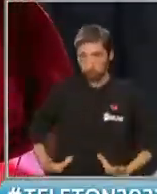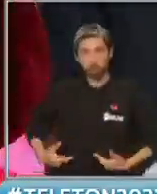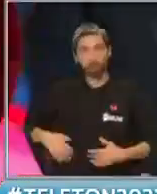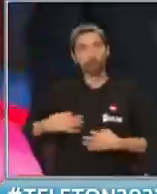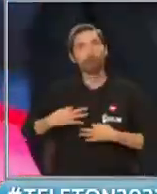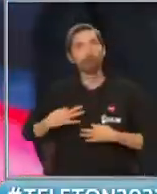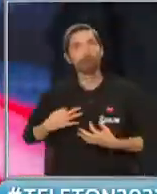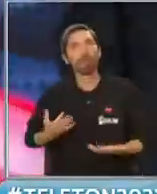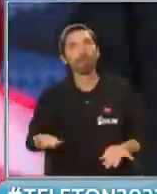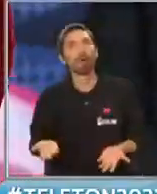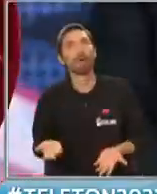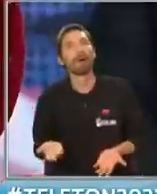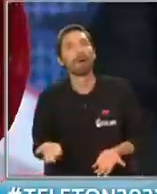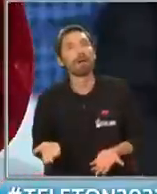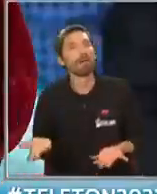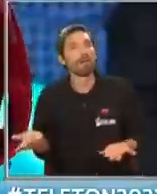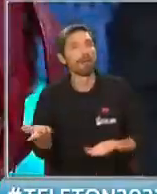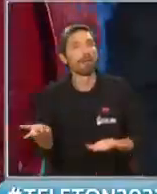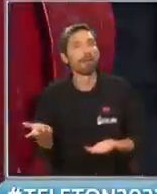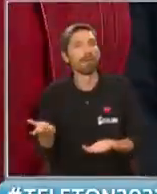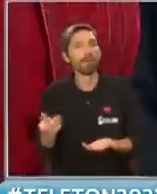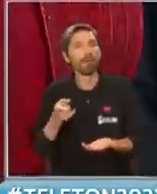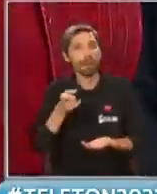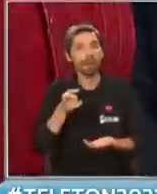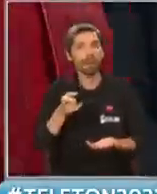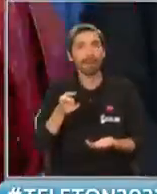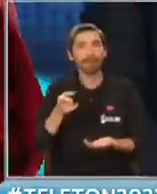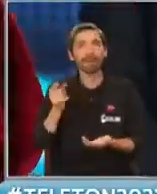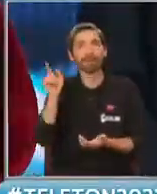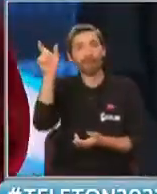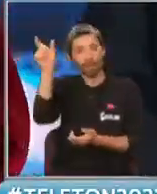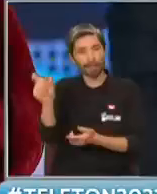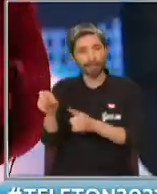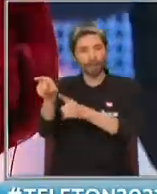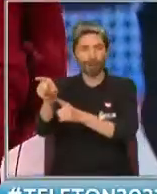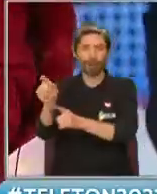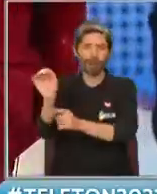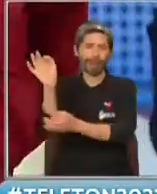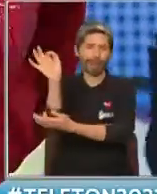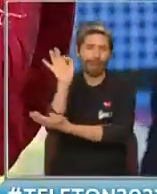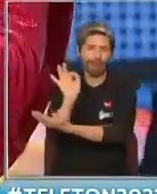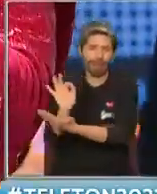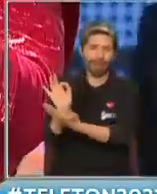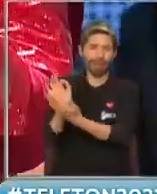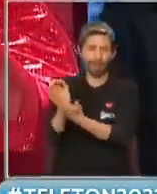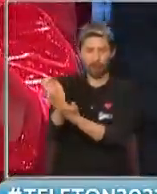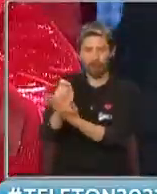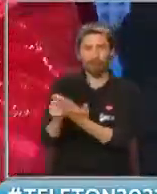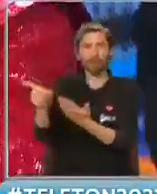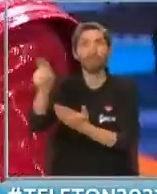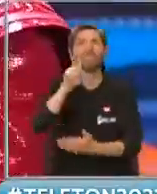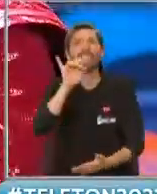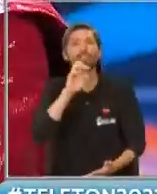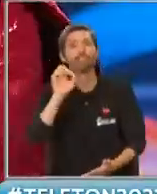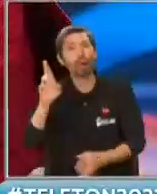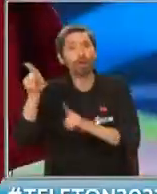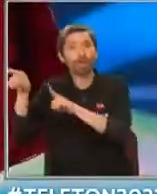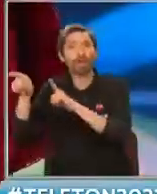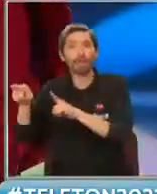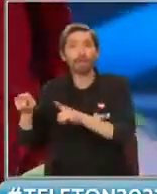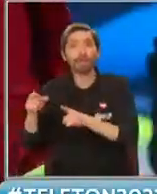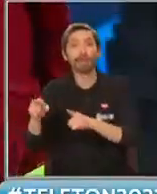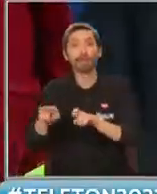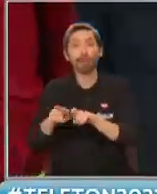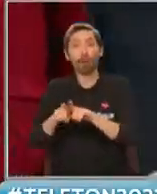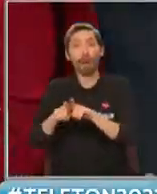maestro pase se pasó de mi diseñador el más brígido Ah vítor McQueen un abrazo para él así quedaste después de una